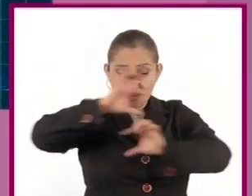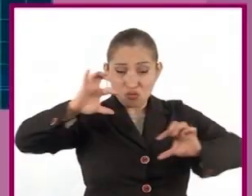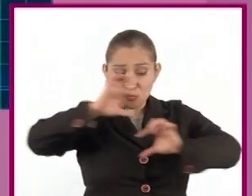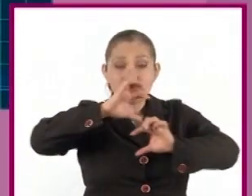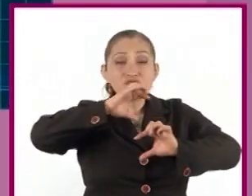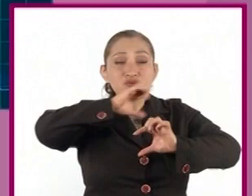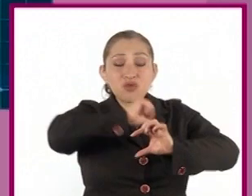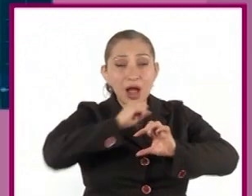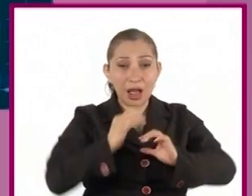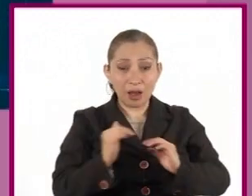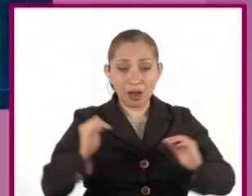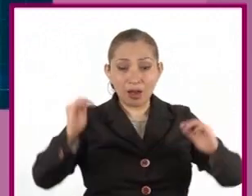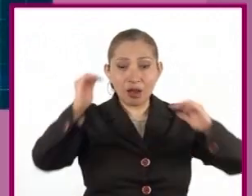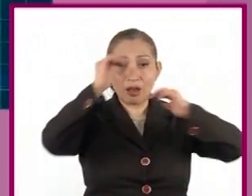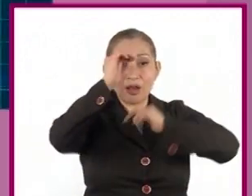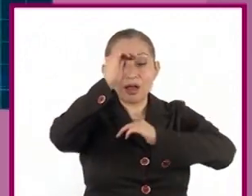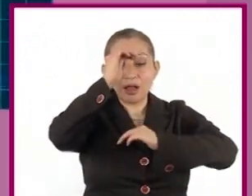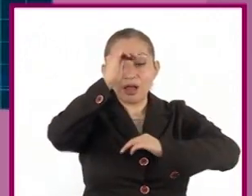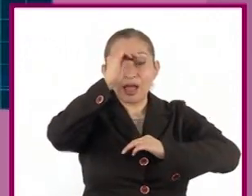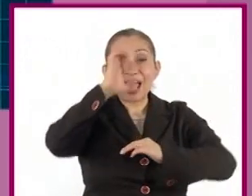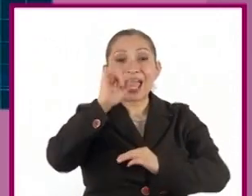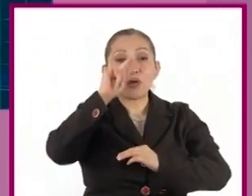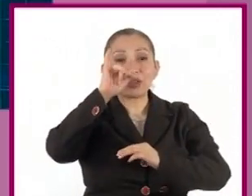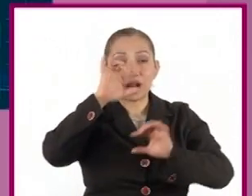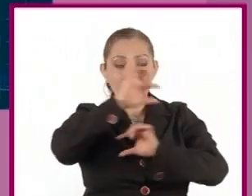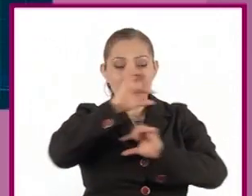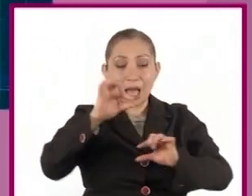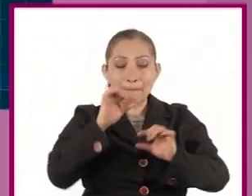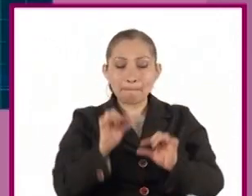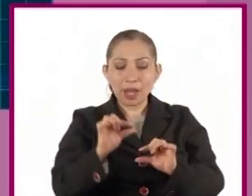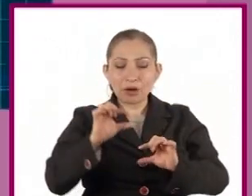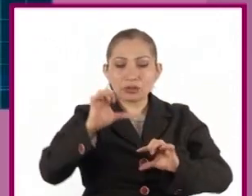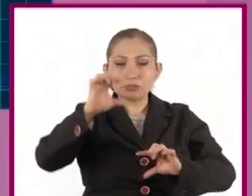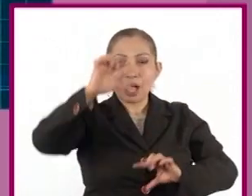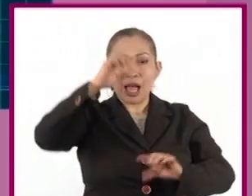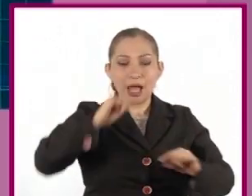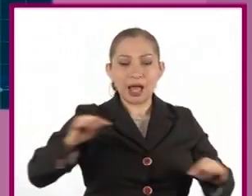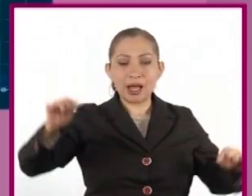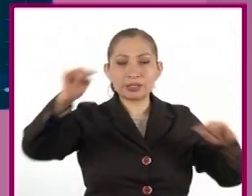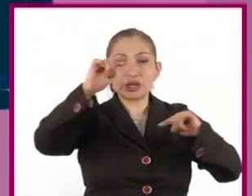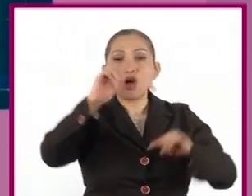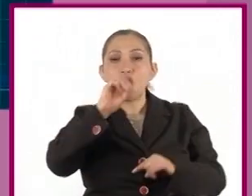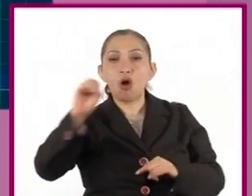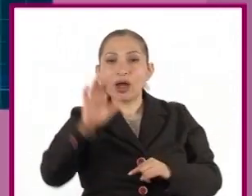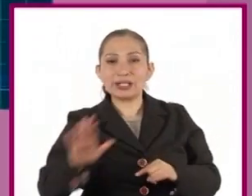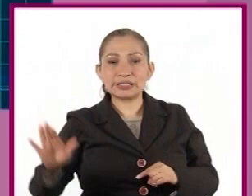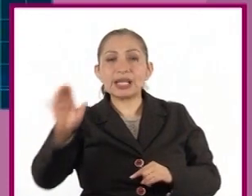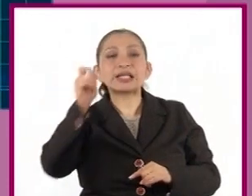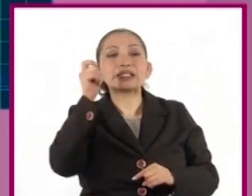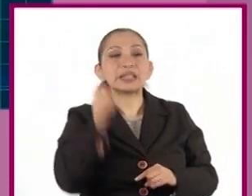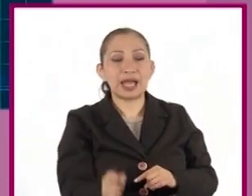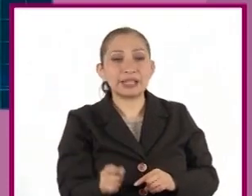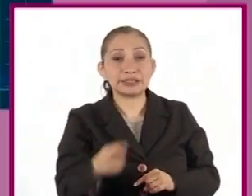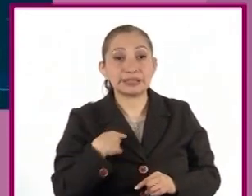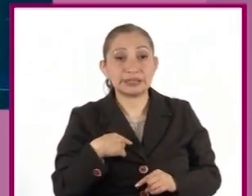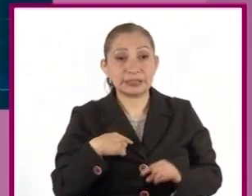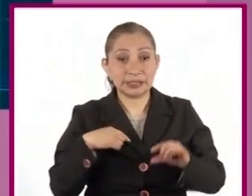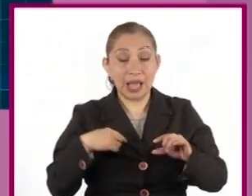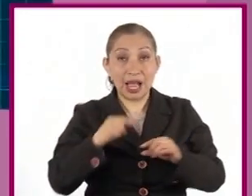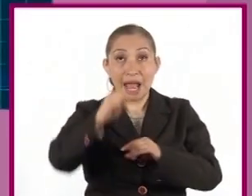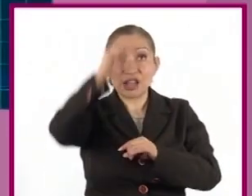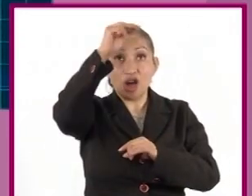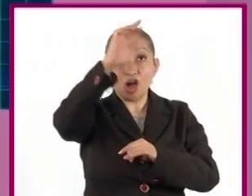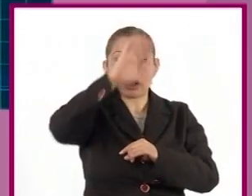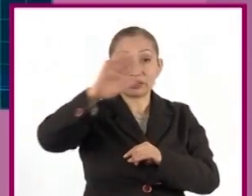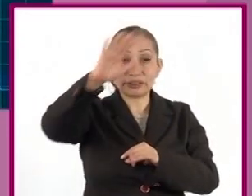la zona de baja presión ecuatorial. Por ir de paralelos menores a mayores, se desvían hacia el oeste. Es decir, en el hemisferio